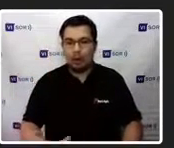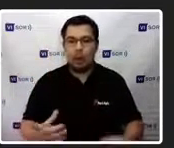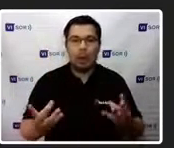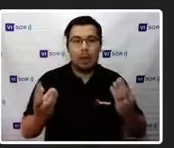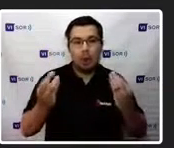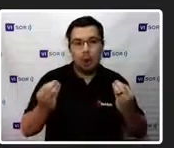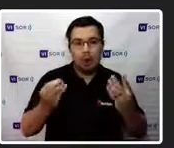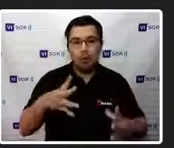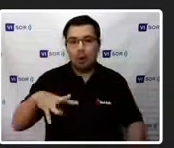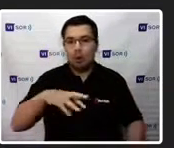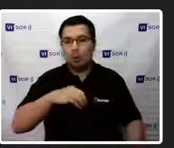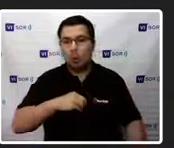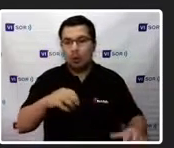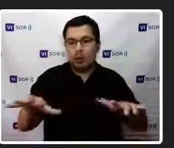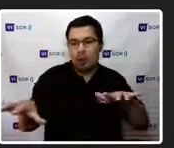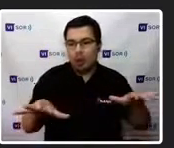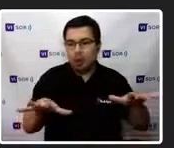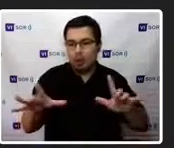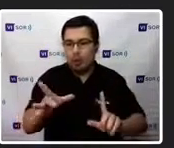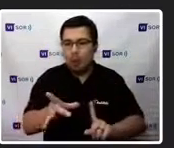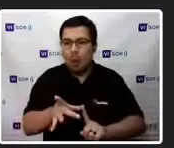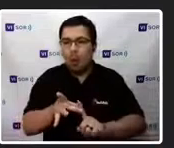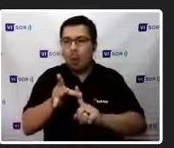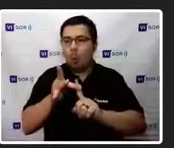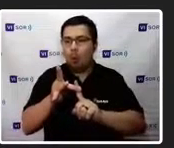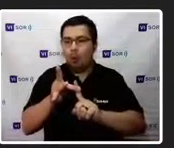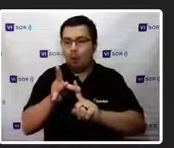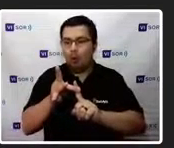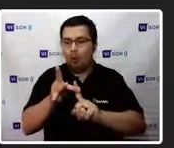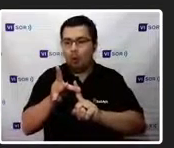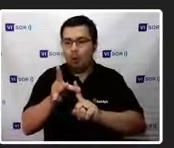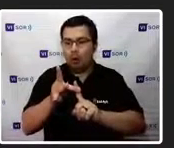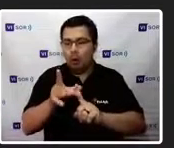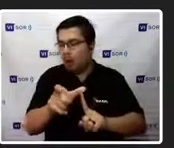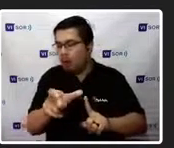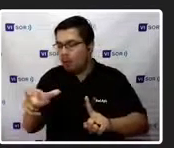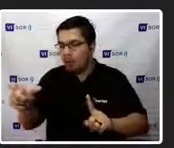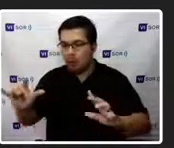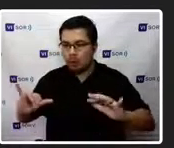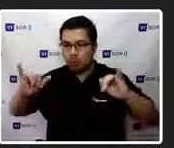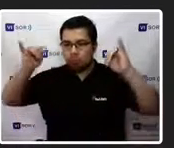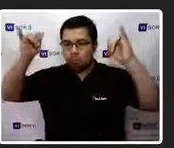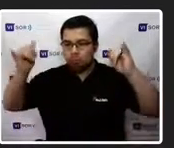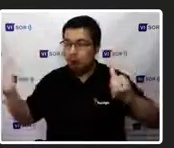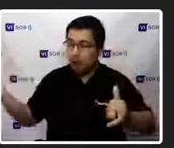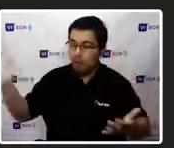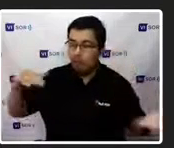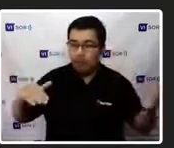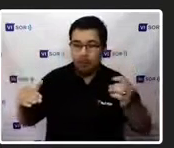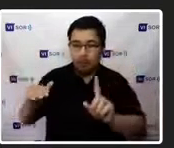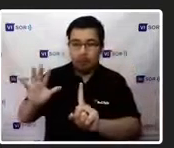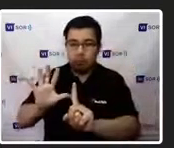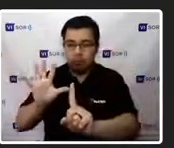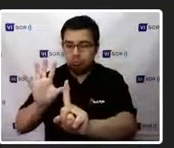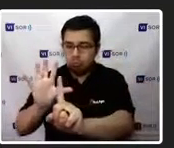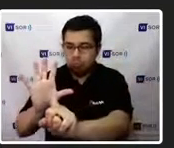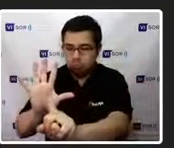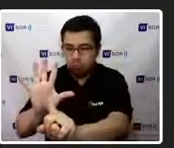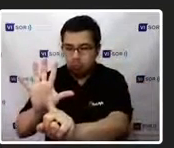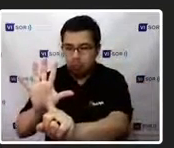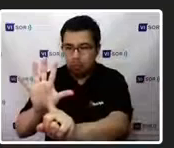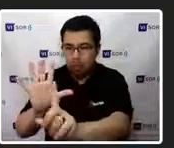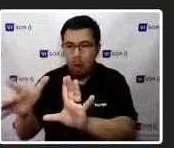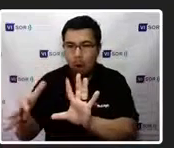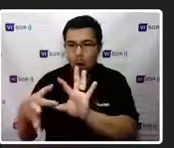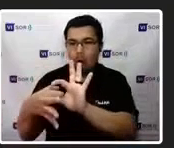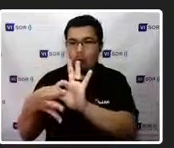era solamente llevar a nuestros turistas a conocer y a realizar actividades en este lugar, sino también conectarlos un poco con la realidad que